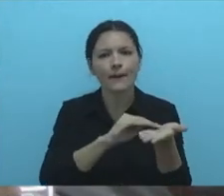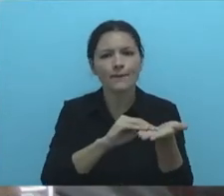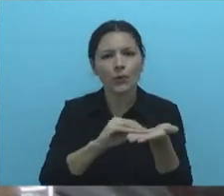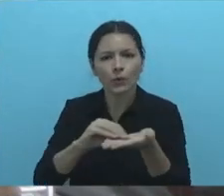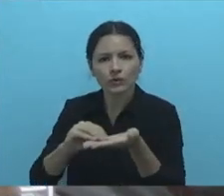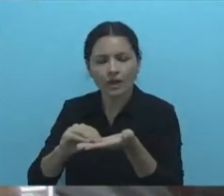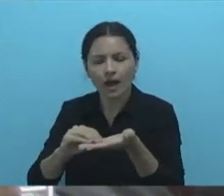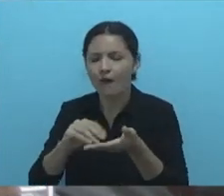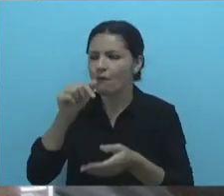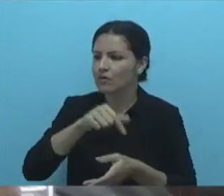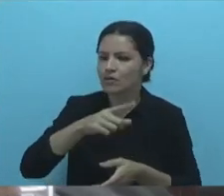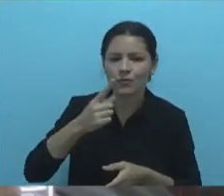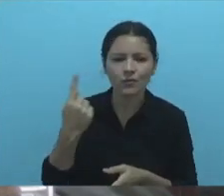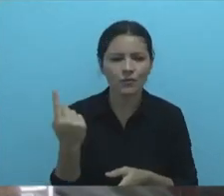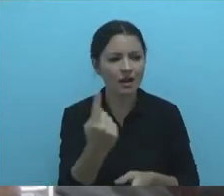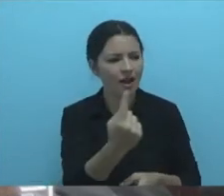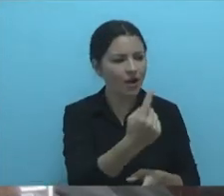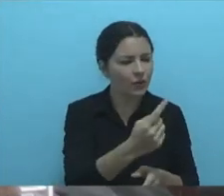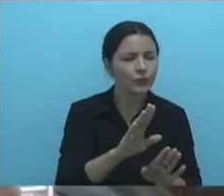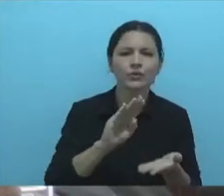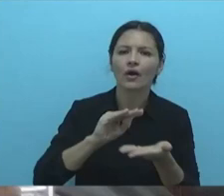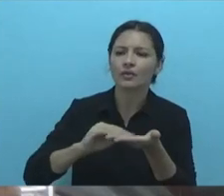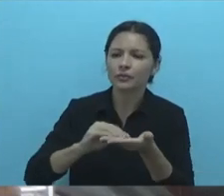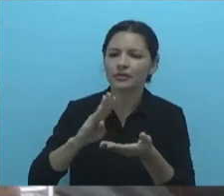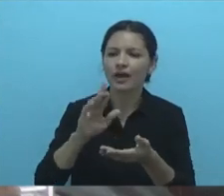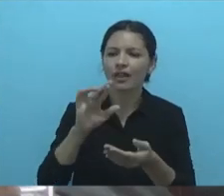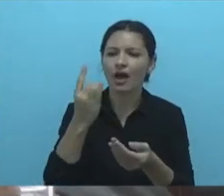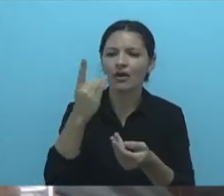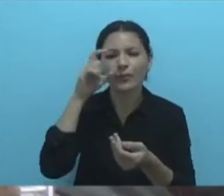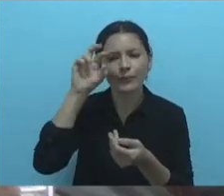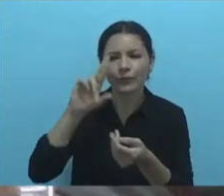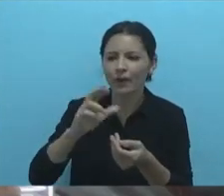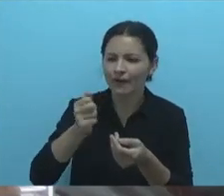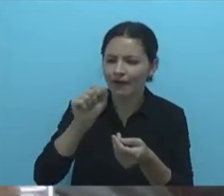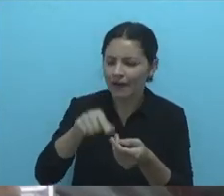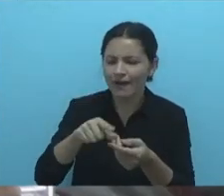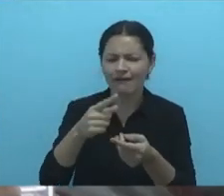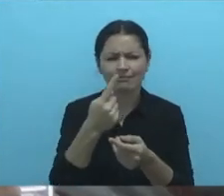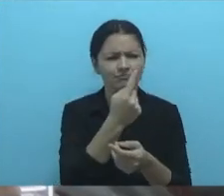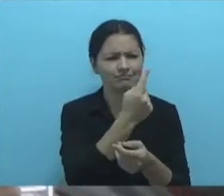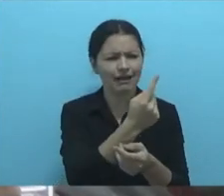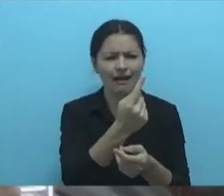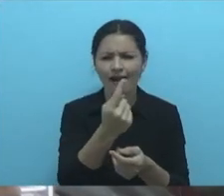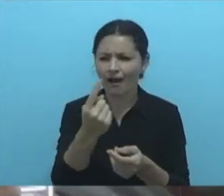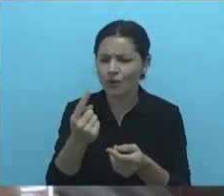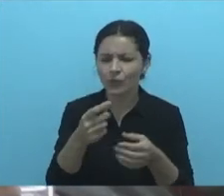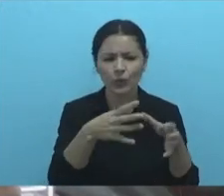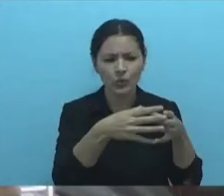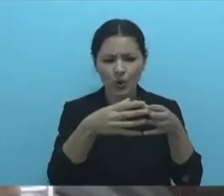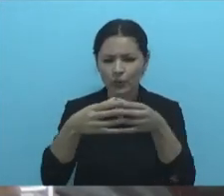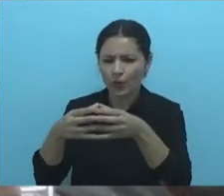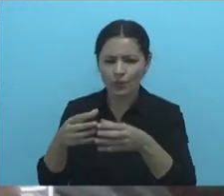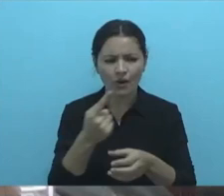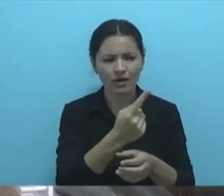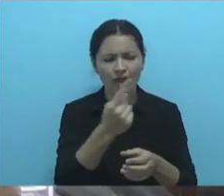y diputados de esta cámara en especial a la diputada Matilde bruera pero a todos y todas las que en las distintas comisiones apoyamos